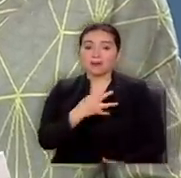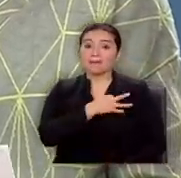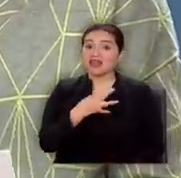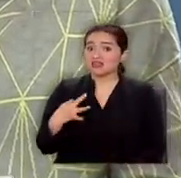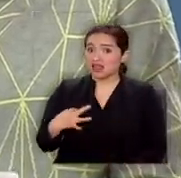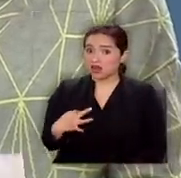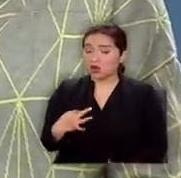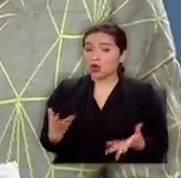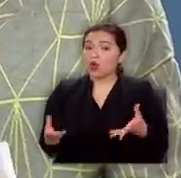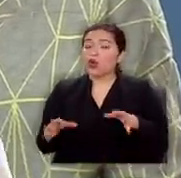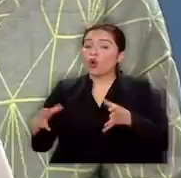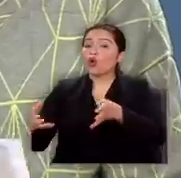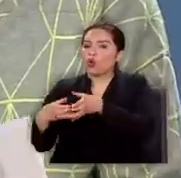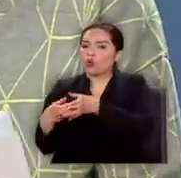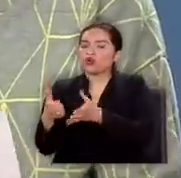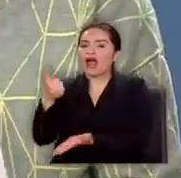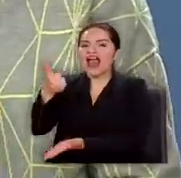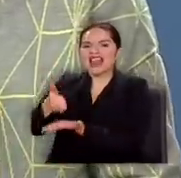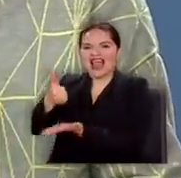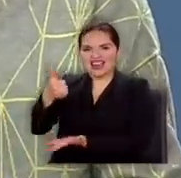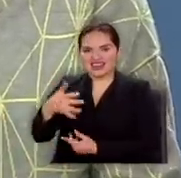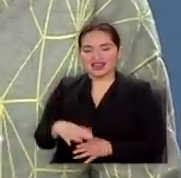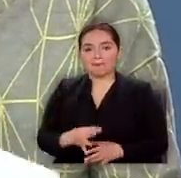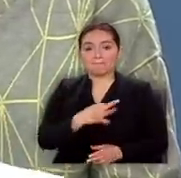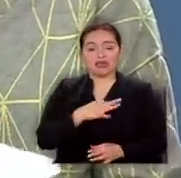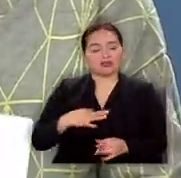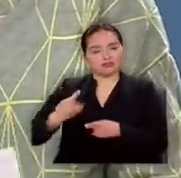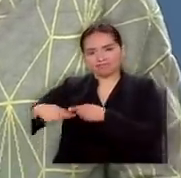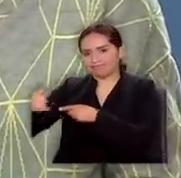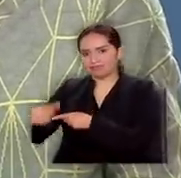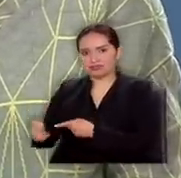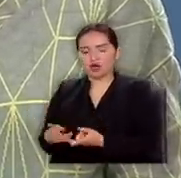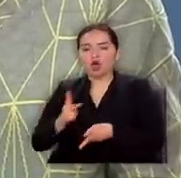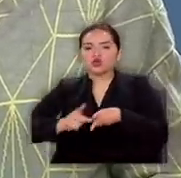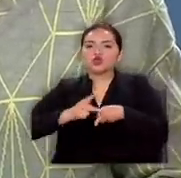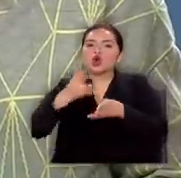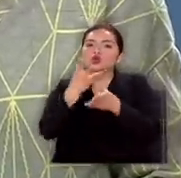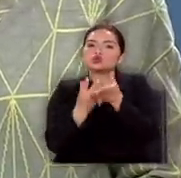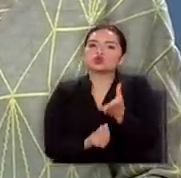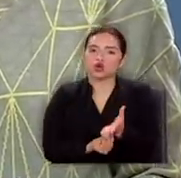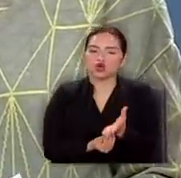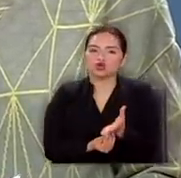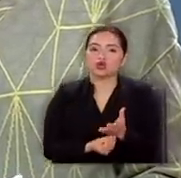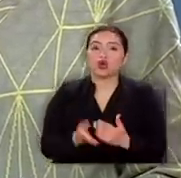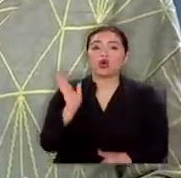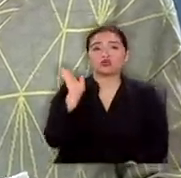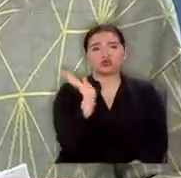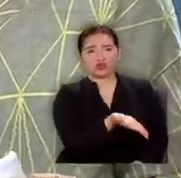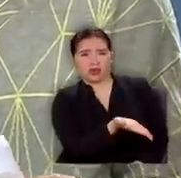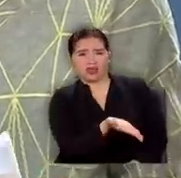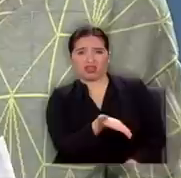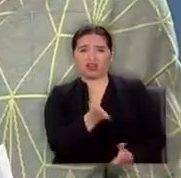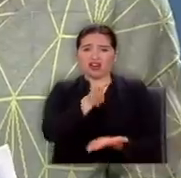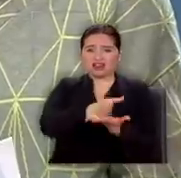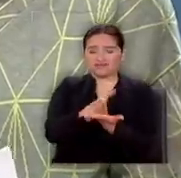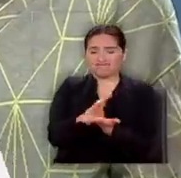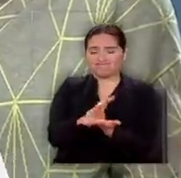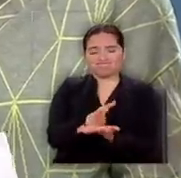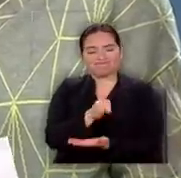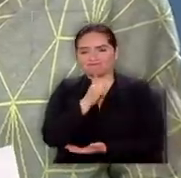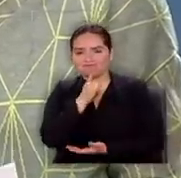ministerio en conjunto con los alcaldes intendentes se resuelva en materia de suspensión o no de clase lo que estamos